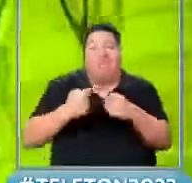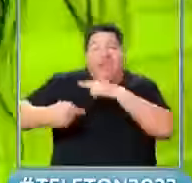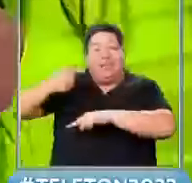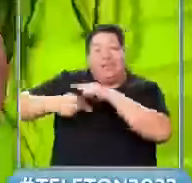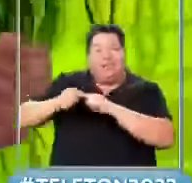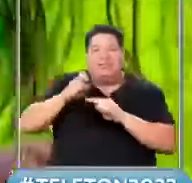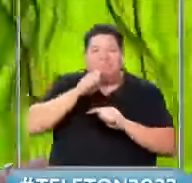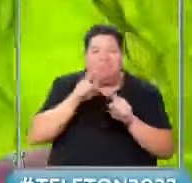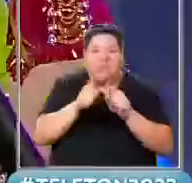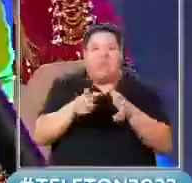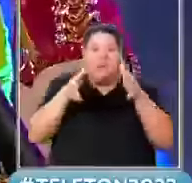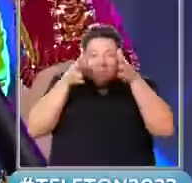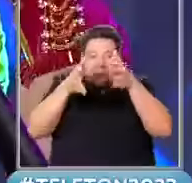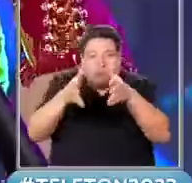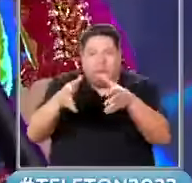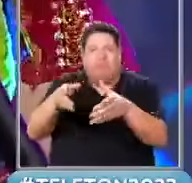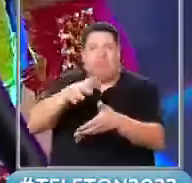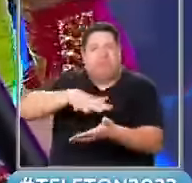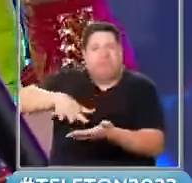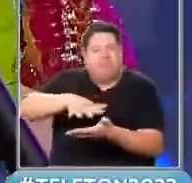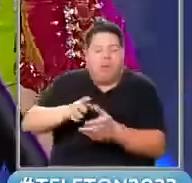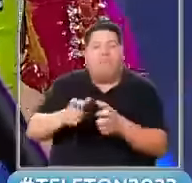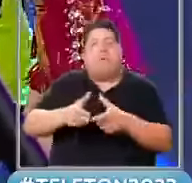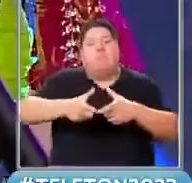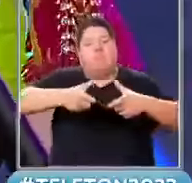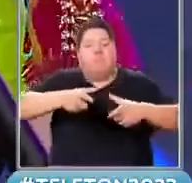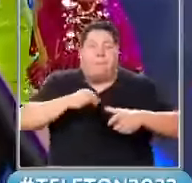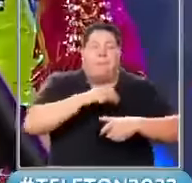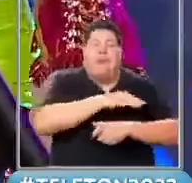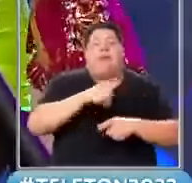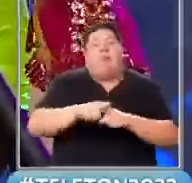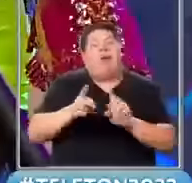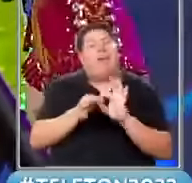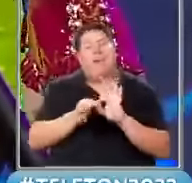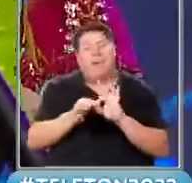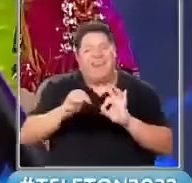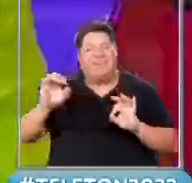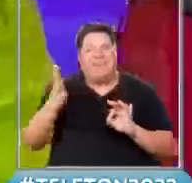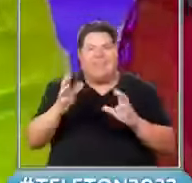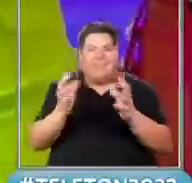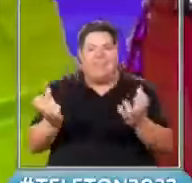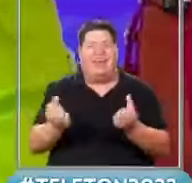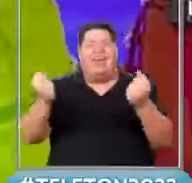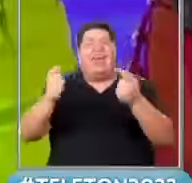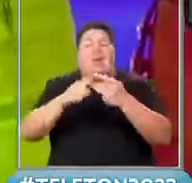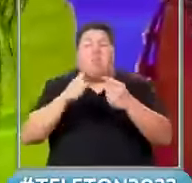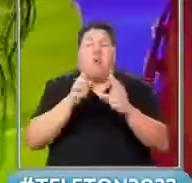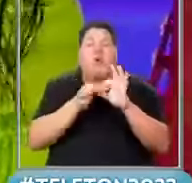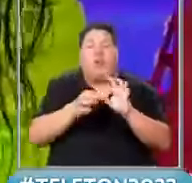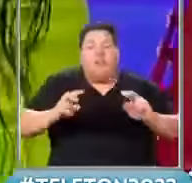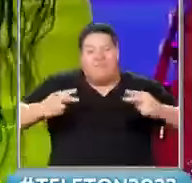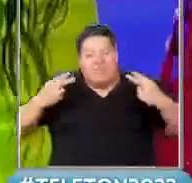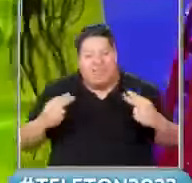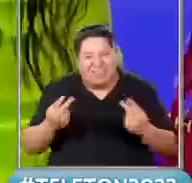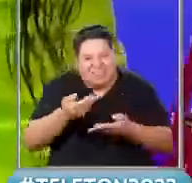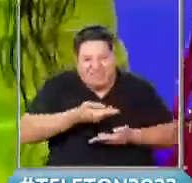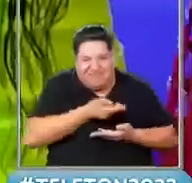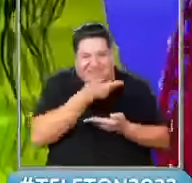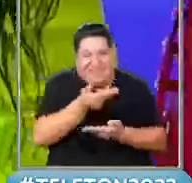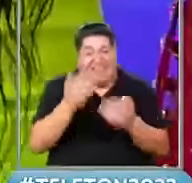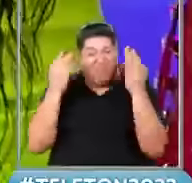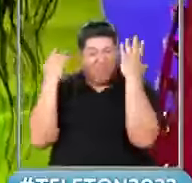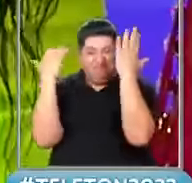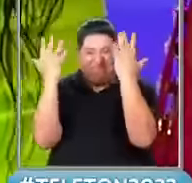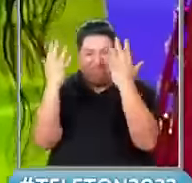ver con la descentralización. Gracias, gracias Quinta Vergara, gracias Viña del Mar por recibirnos y más fuerte el